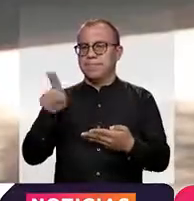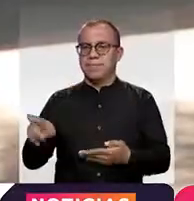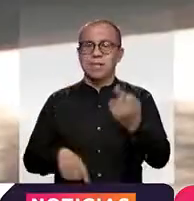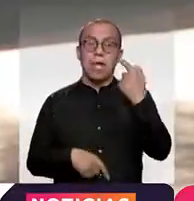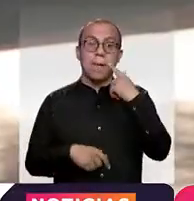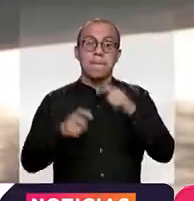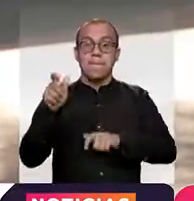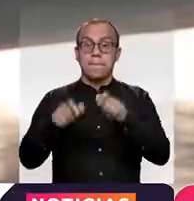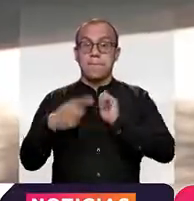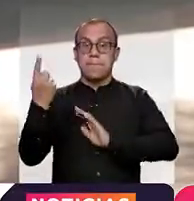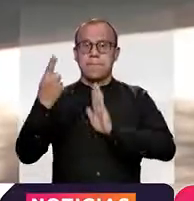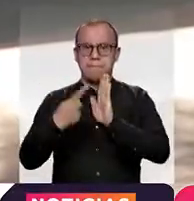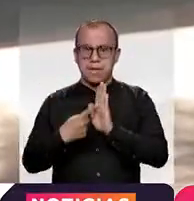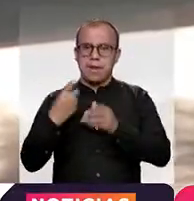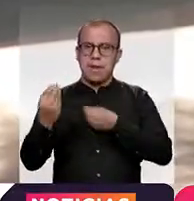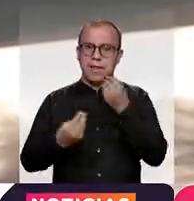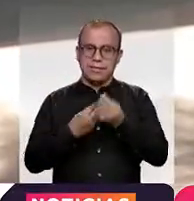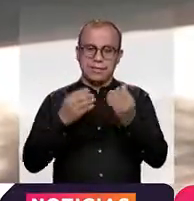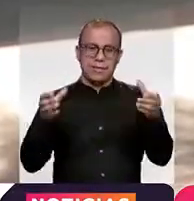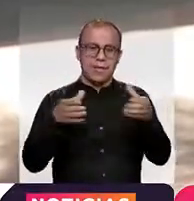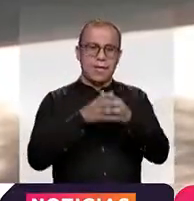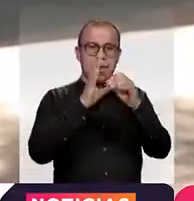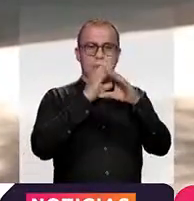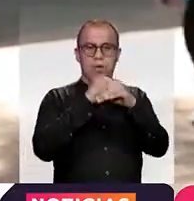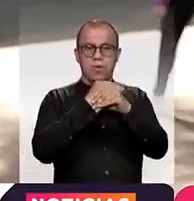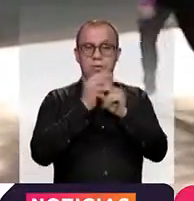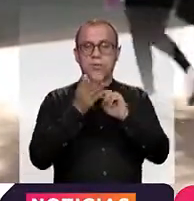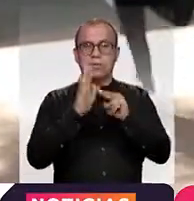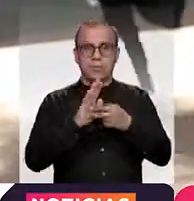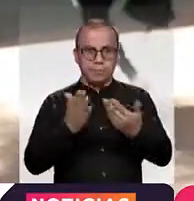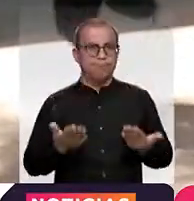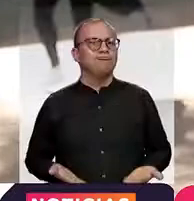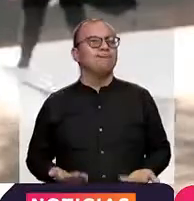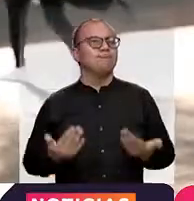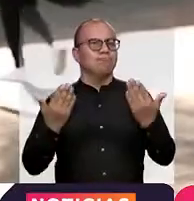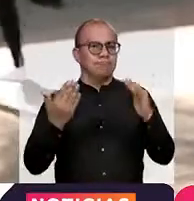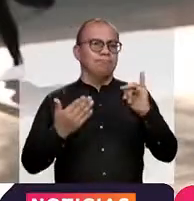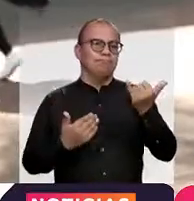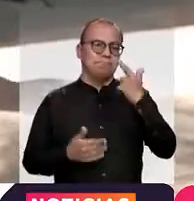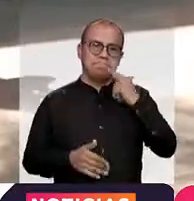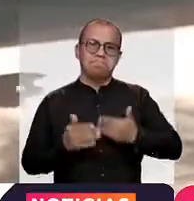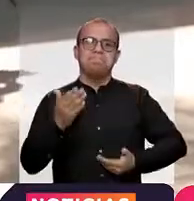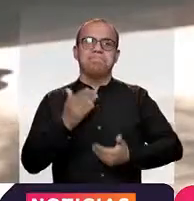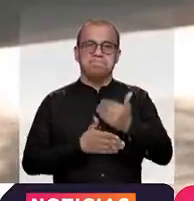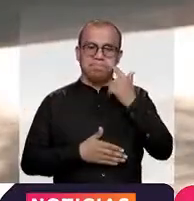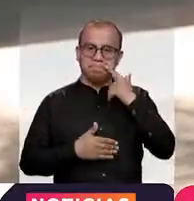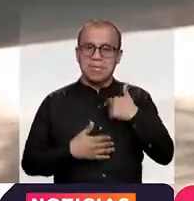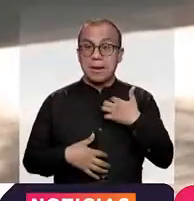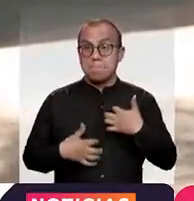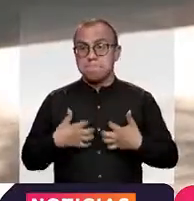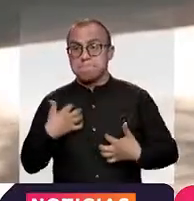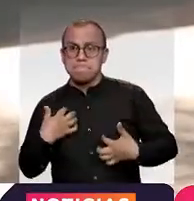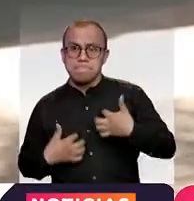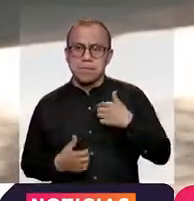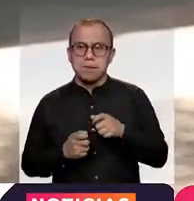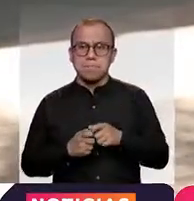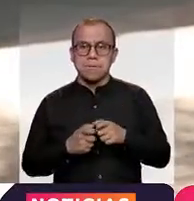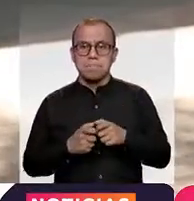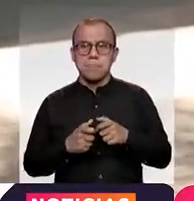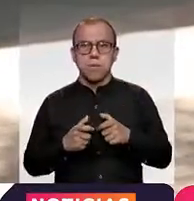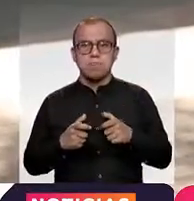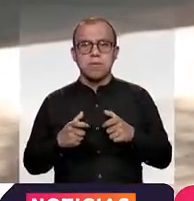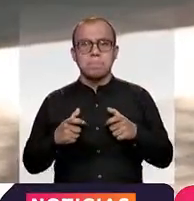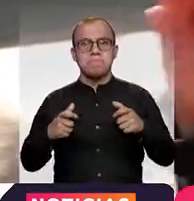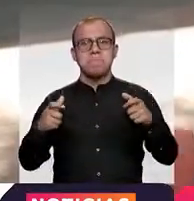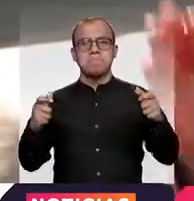1.000 almas hicieron trámites en el Supercade a medianoche, así que de servir sirve. Empezamos tímidamente, pero se fue aumentando al